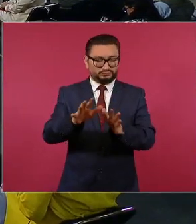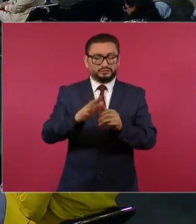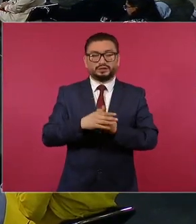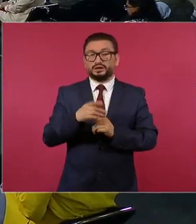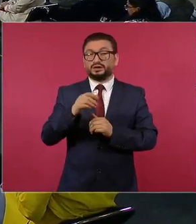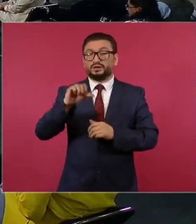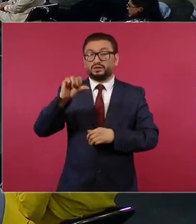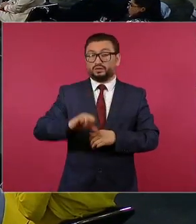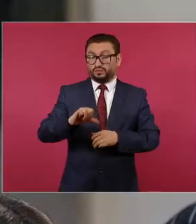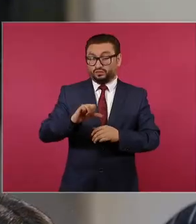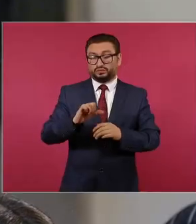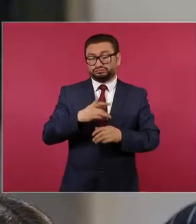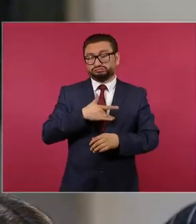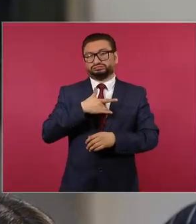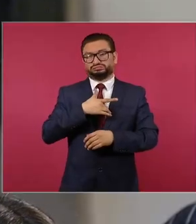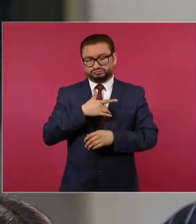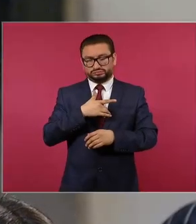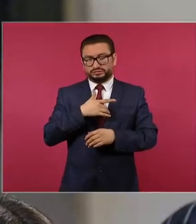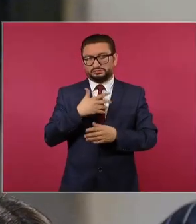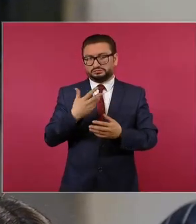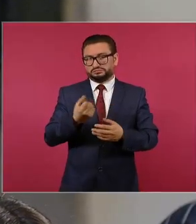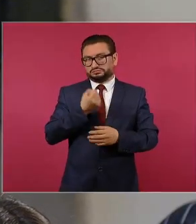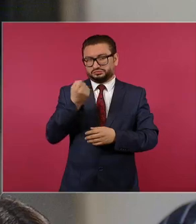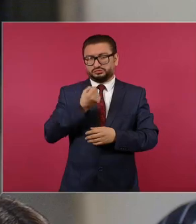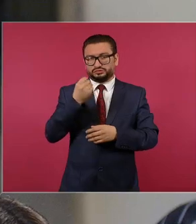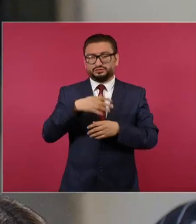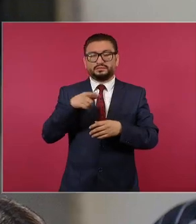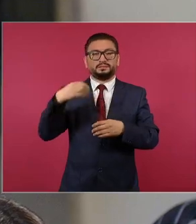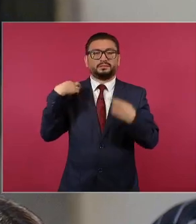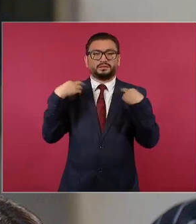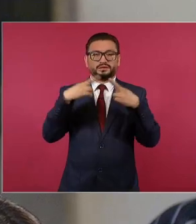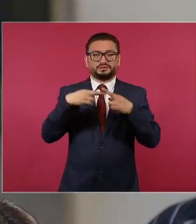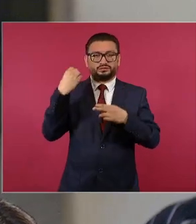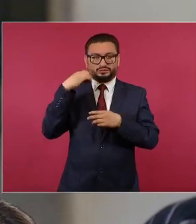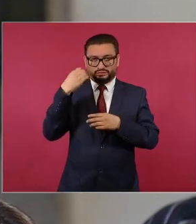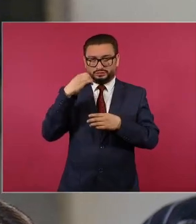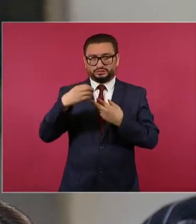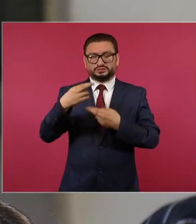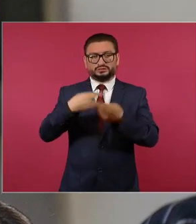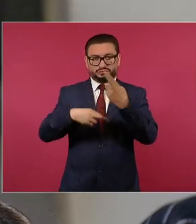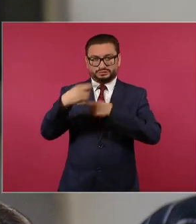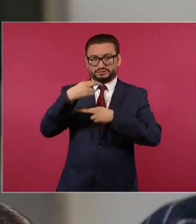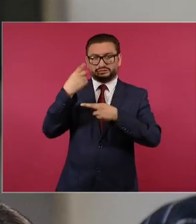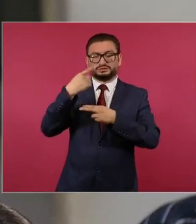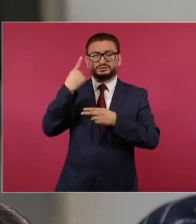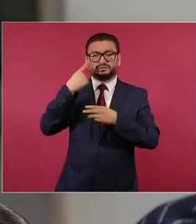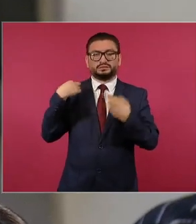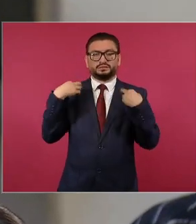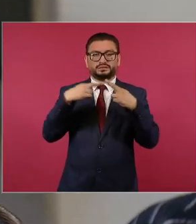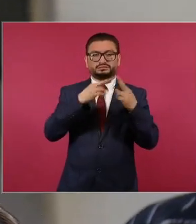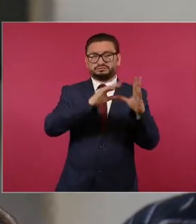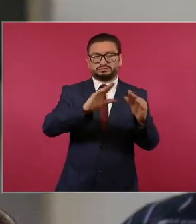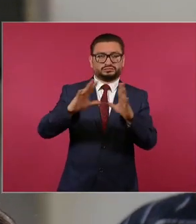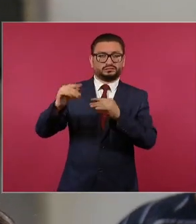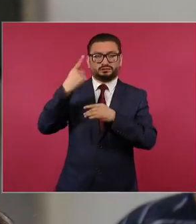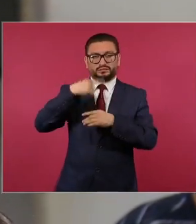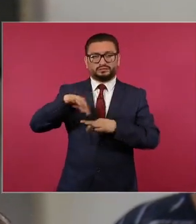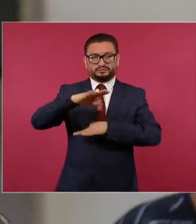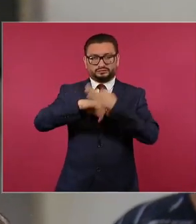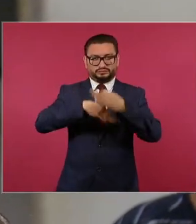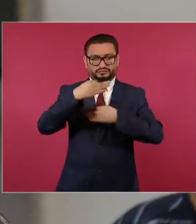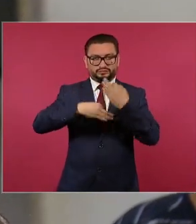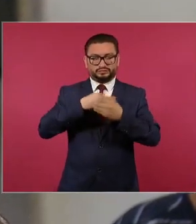El día de hoy, afortunadamente, los maestros oaxaqueños regresaron a las aulas en beneficio de toda la población escolar. Saber,